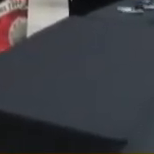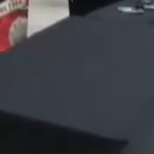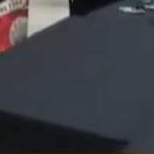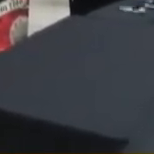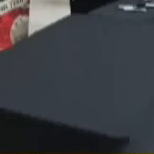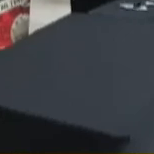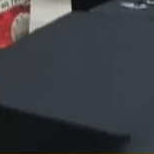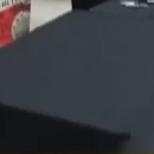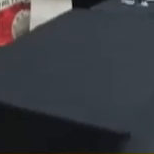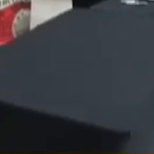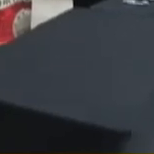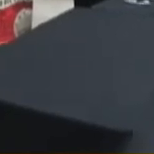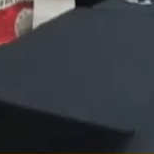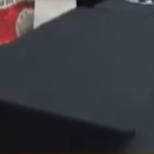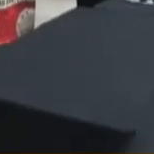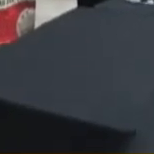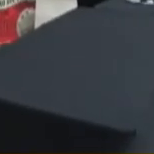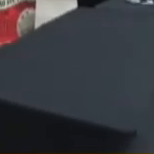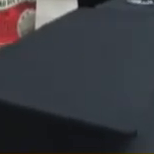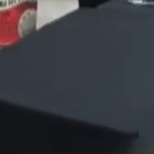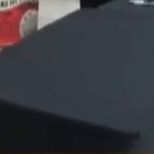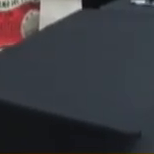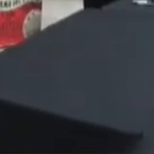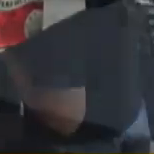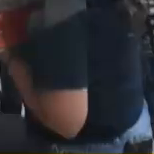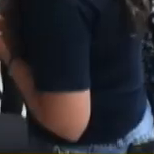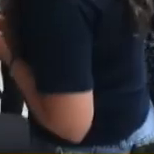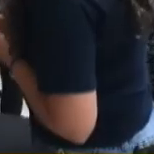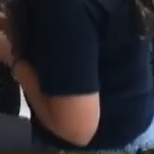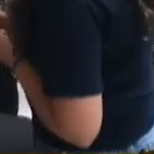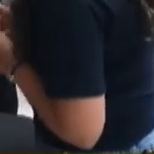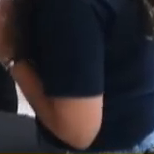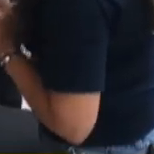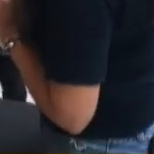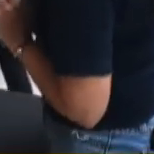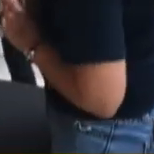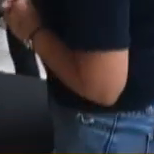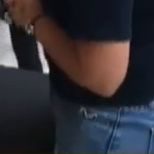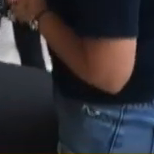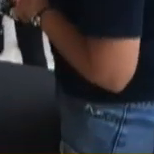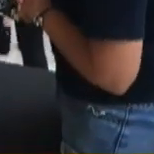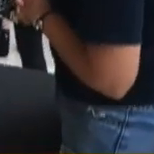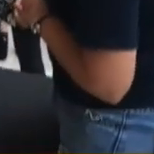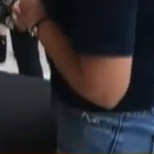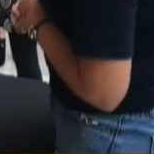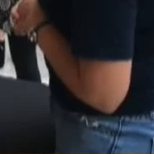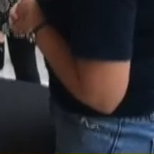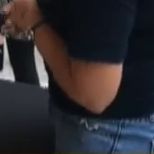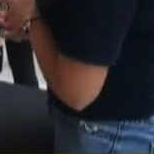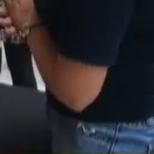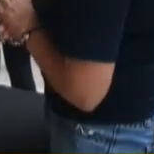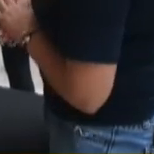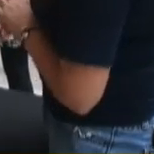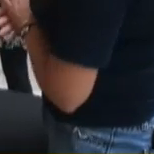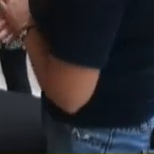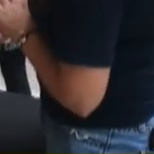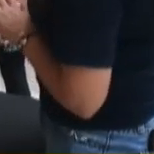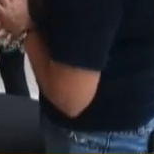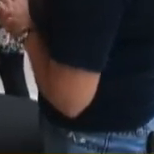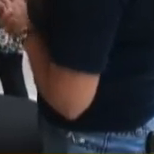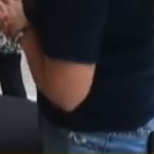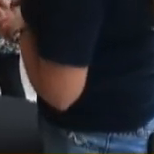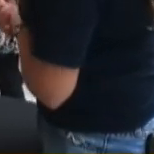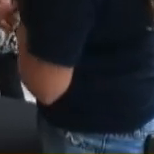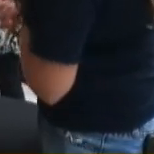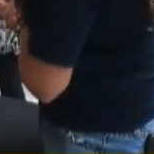el primer grupo para poder ingresar a la firma de autógrafos. Y pues una de las cosas importantes, pues